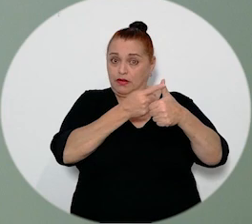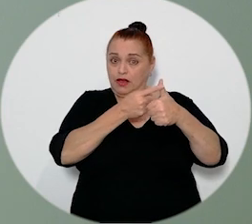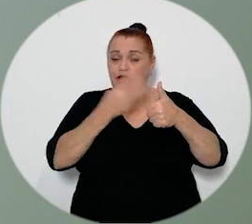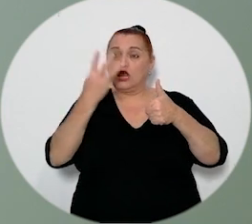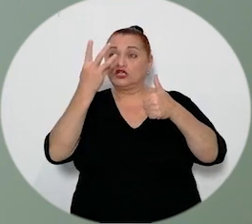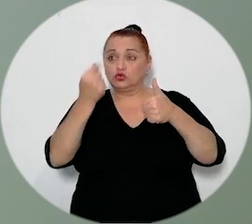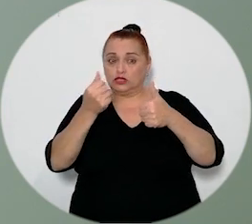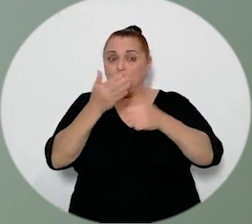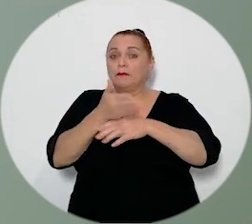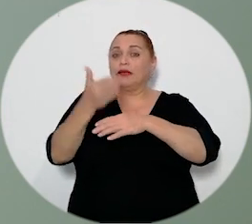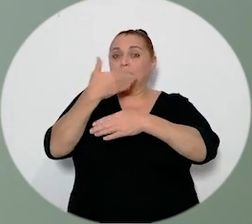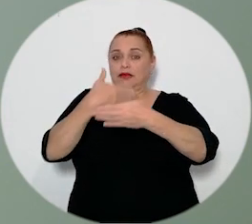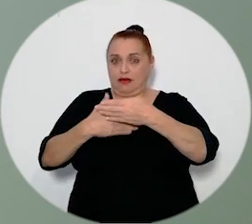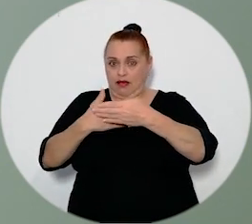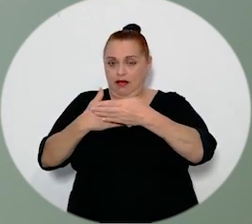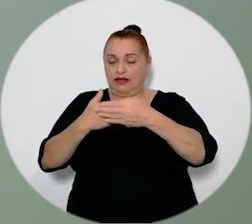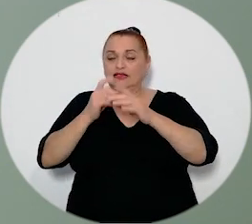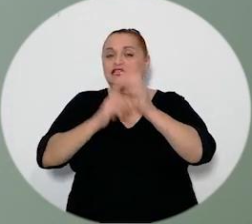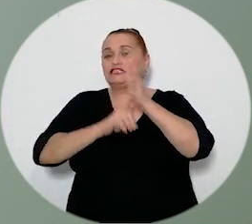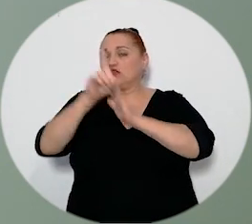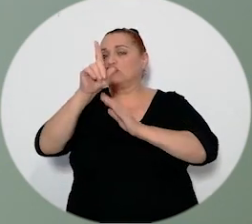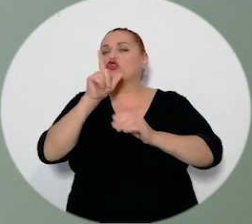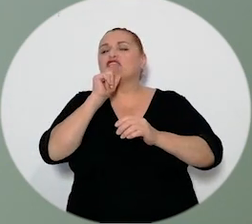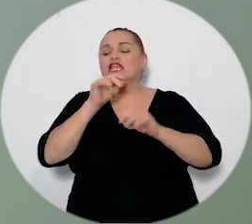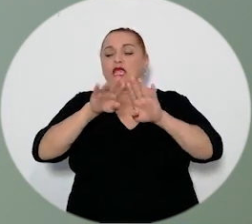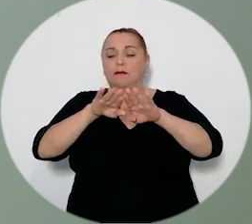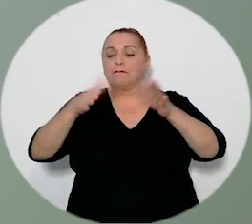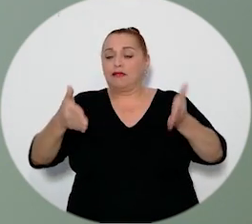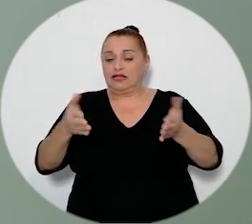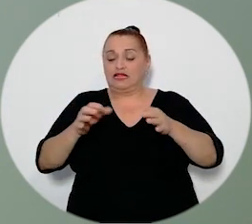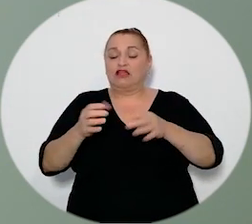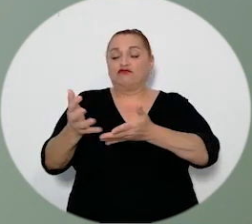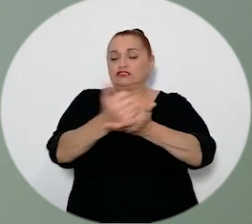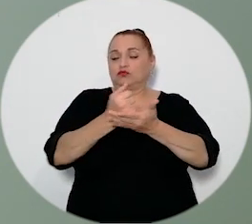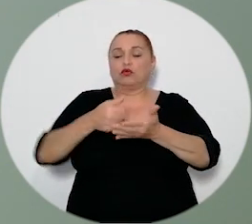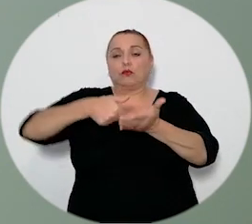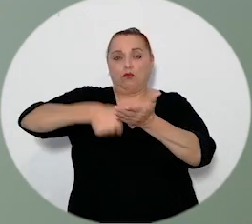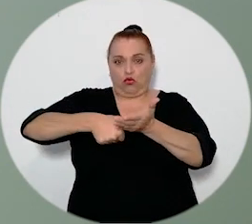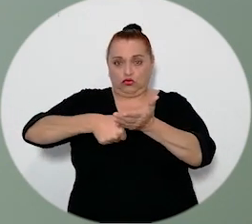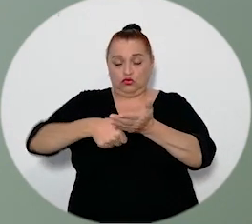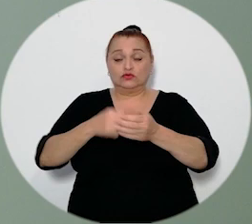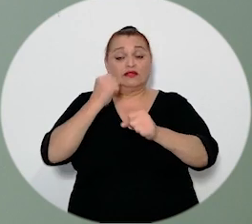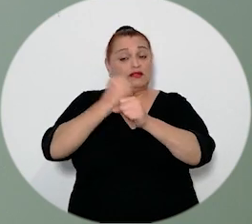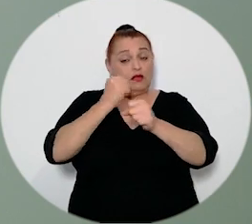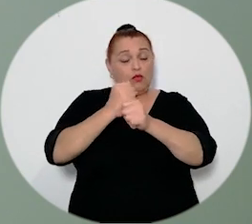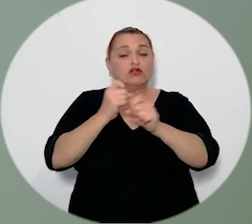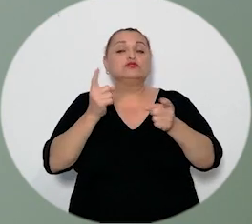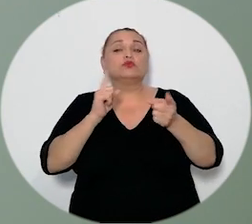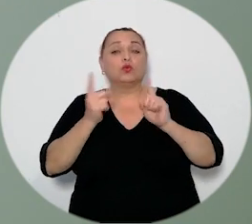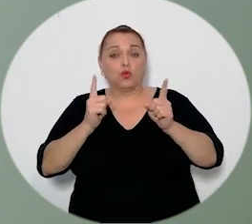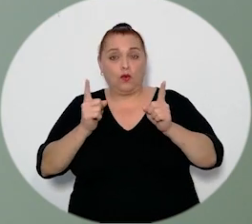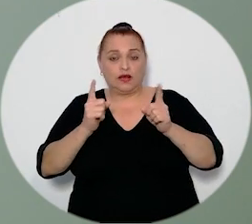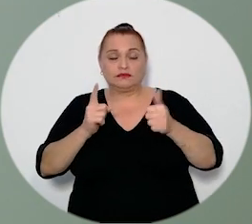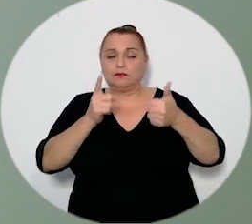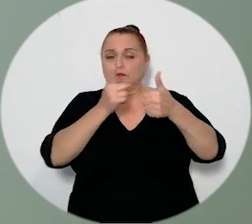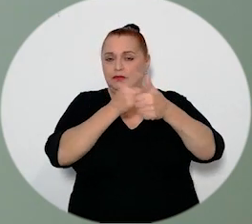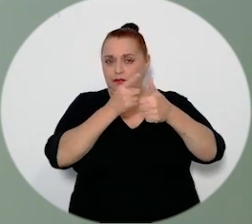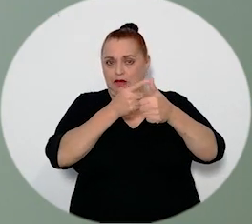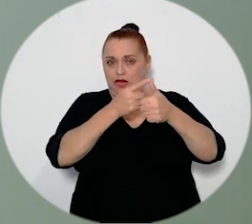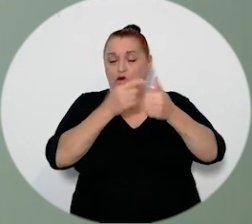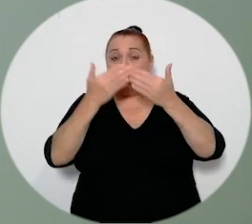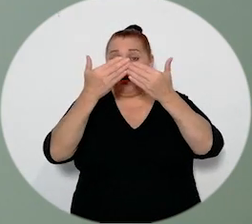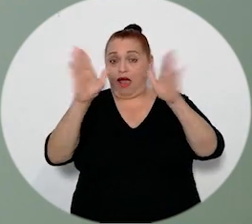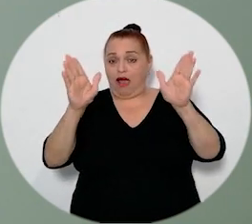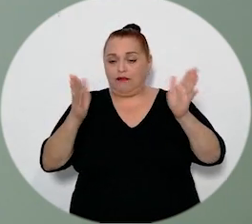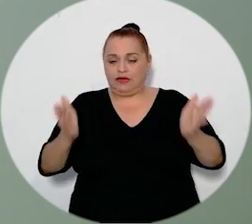de ellas, el escrutinio preliminar, es desarrollado por las juntas receptoras de votos e incluye labores tales como: primero,